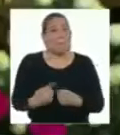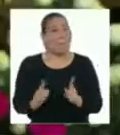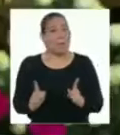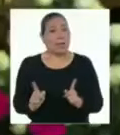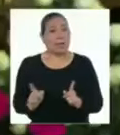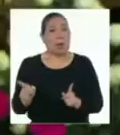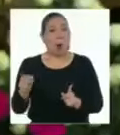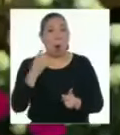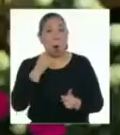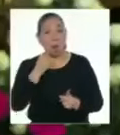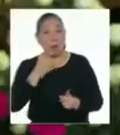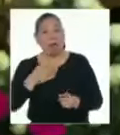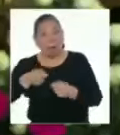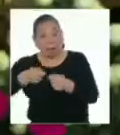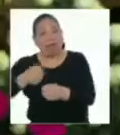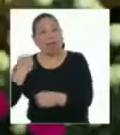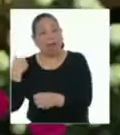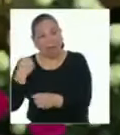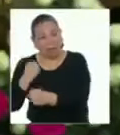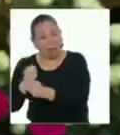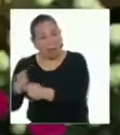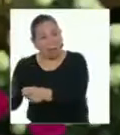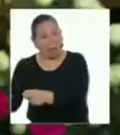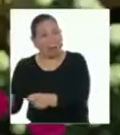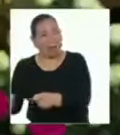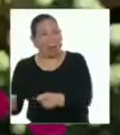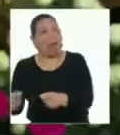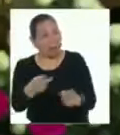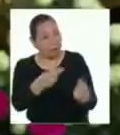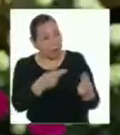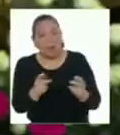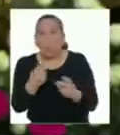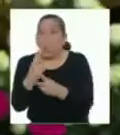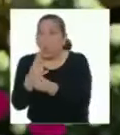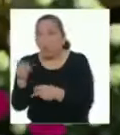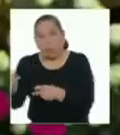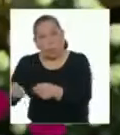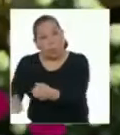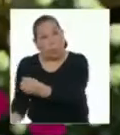estos viñadores a los cuales se les encargó la viña,